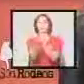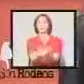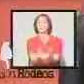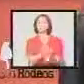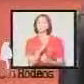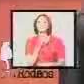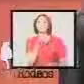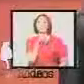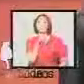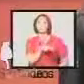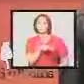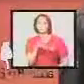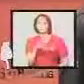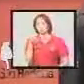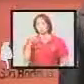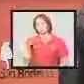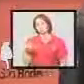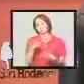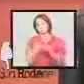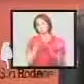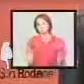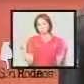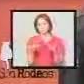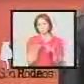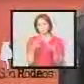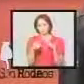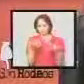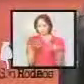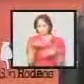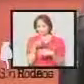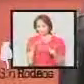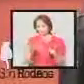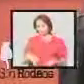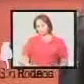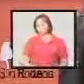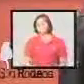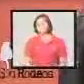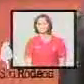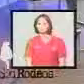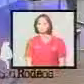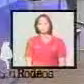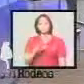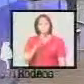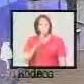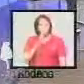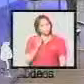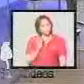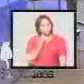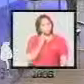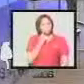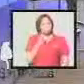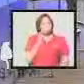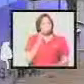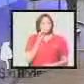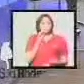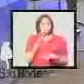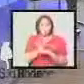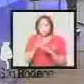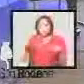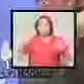realmente personas que le solucionen los problemas a los clientes. Hablando del crecimiento del banco en alguna